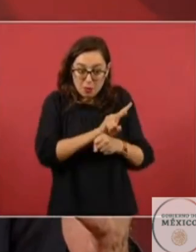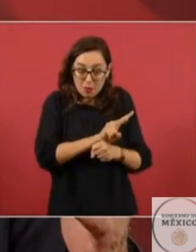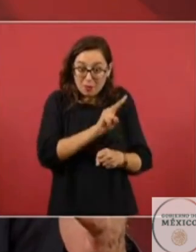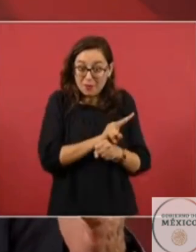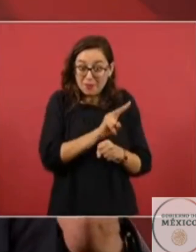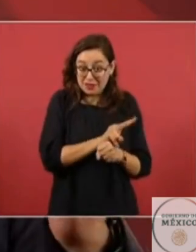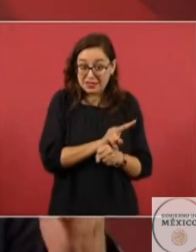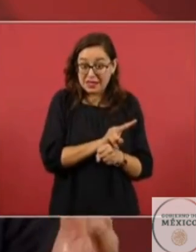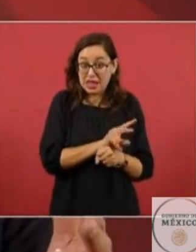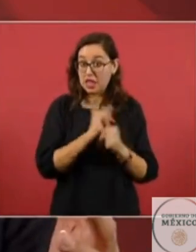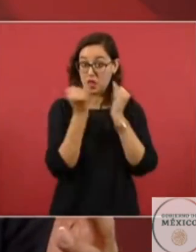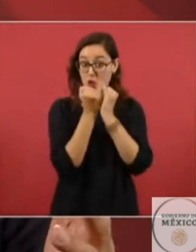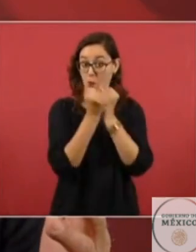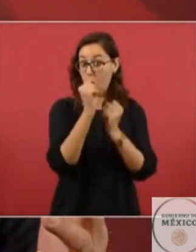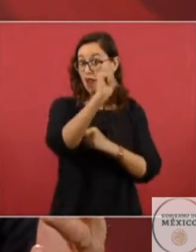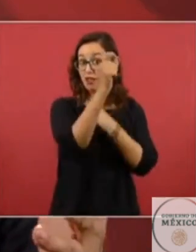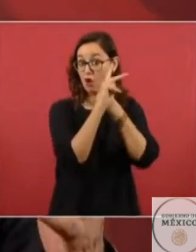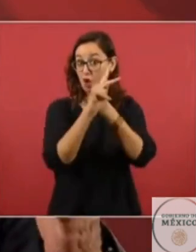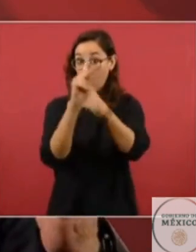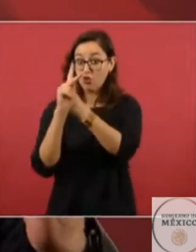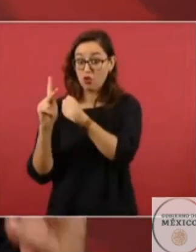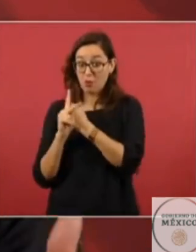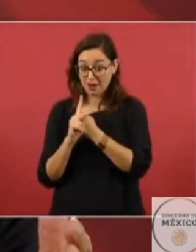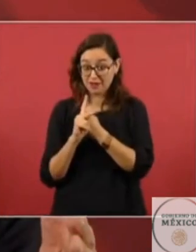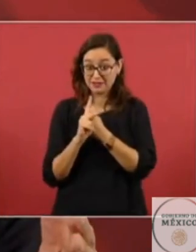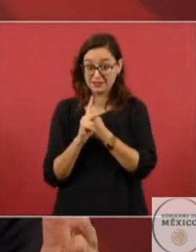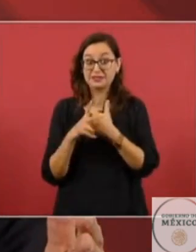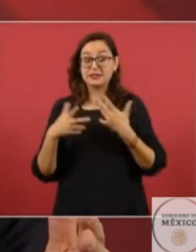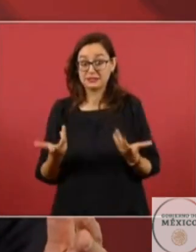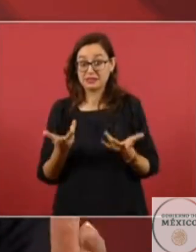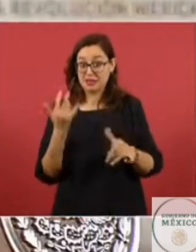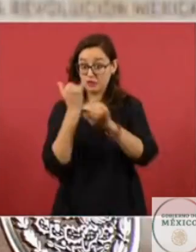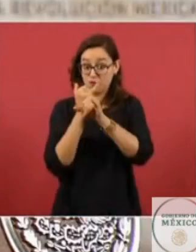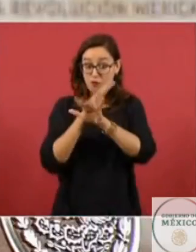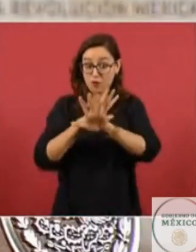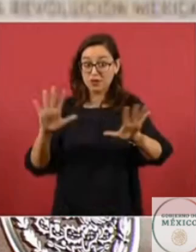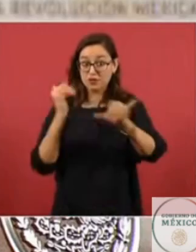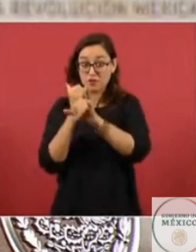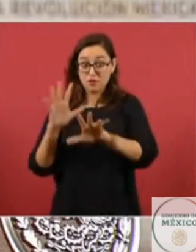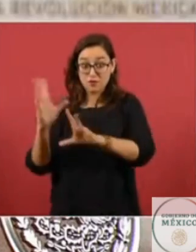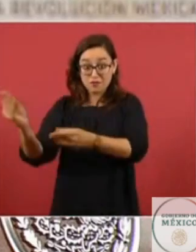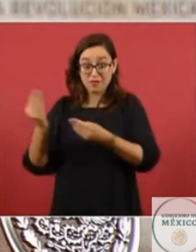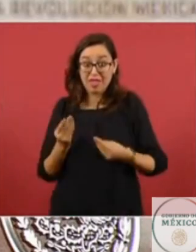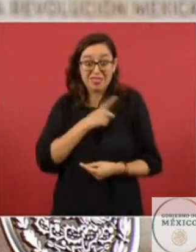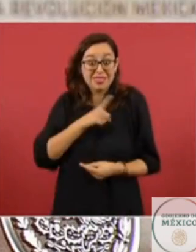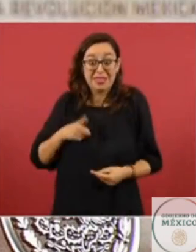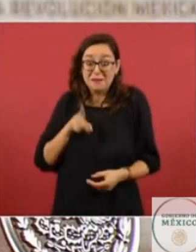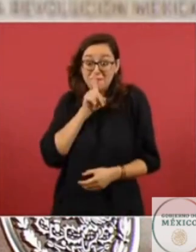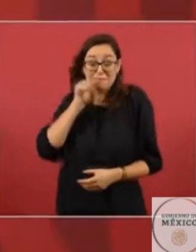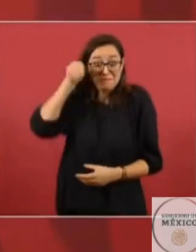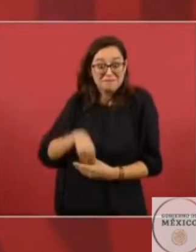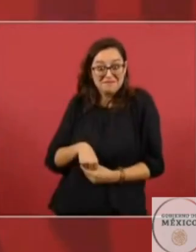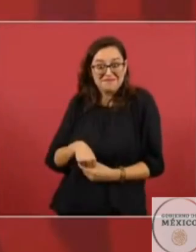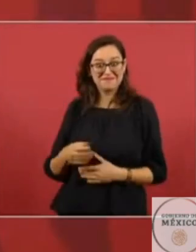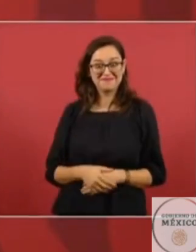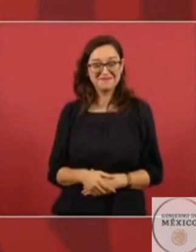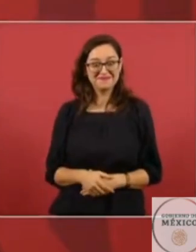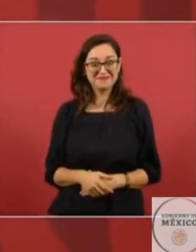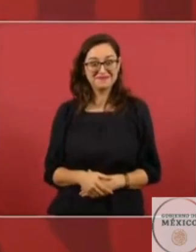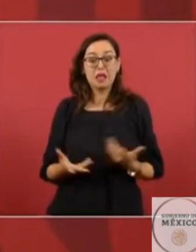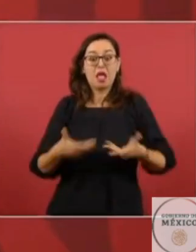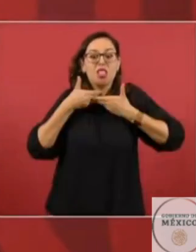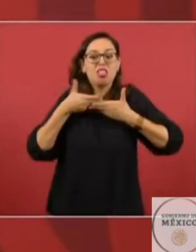Nosotros no tenemos ninguna denuncia presentada contra ese señor en la Fiscalía General de la República.